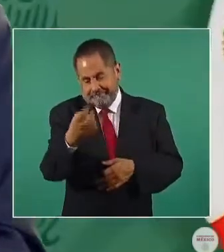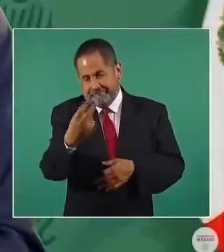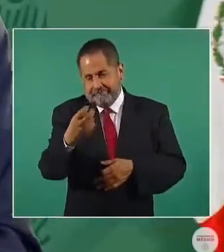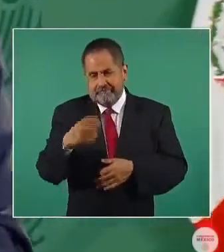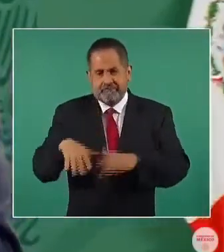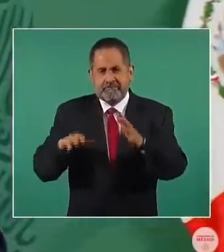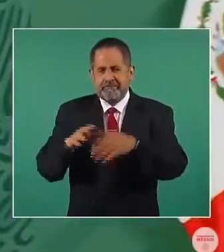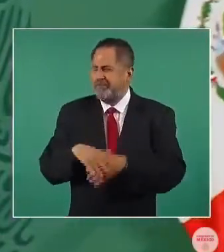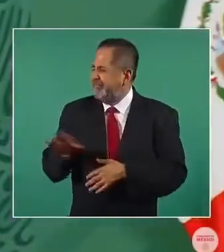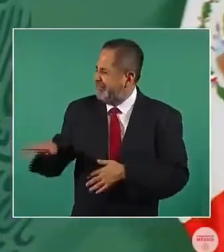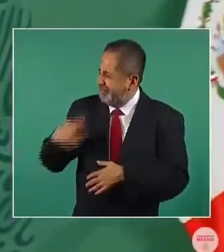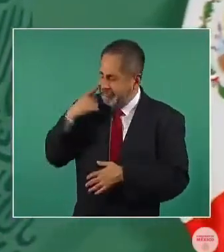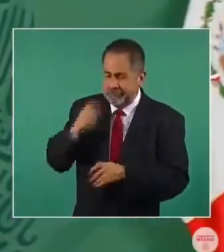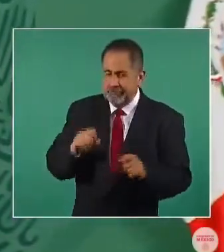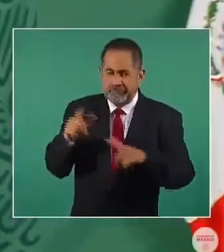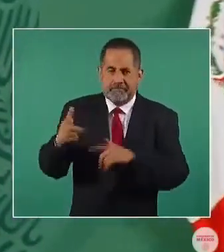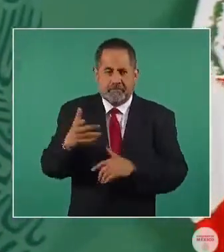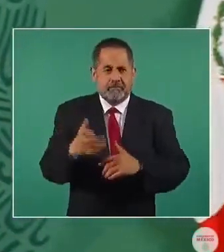¿Por qué no pones